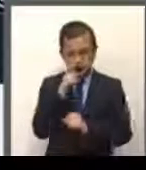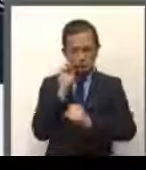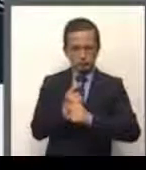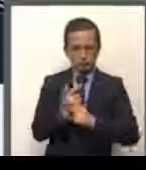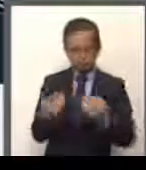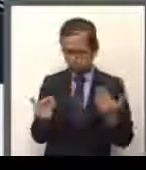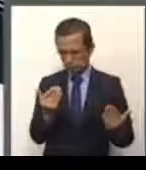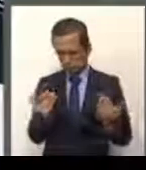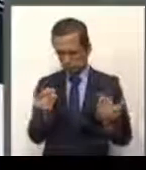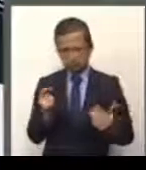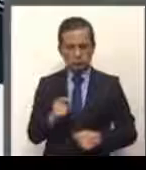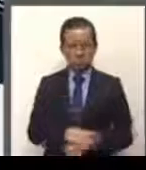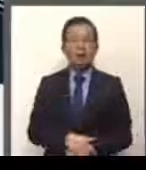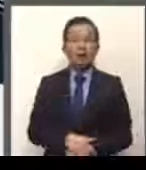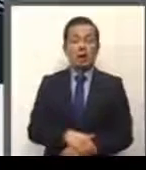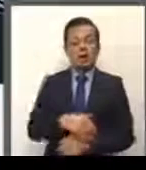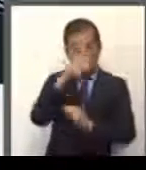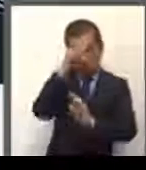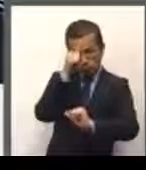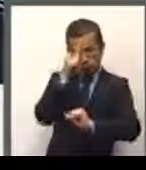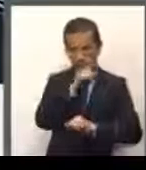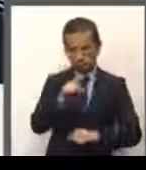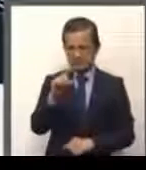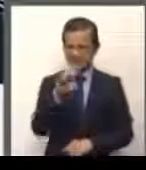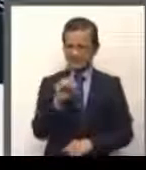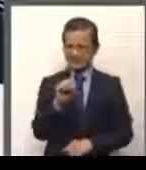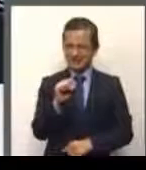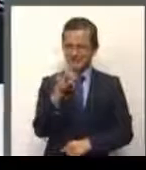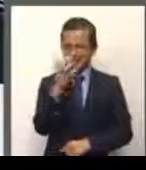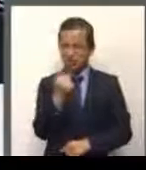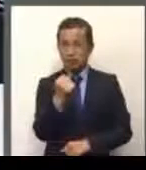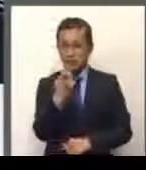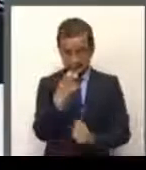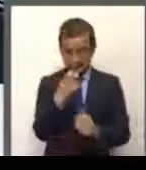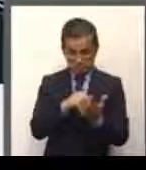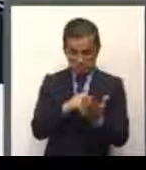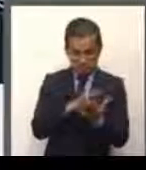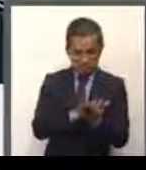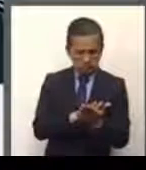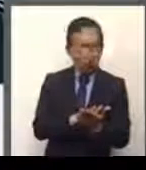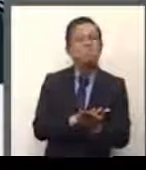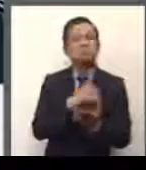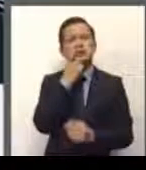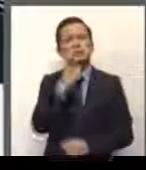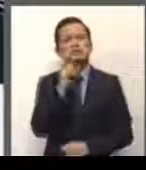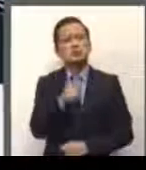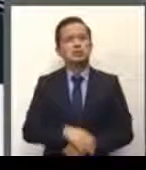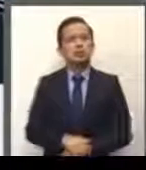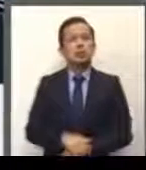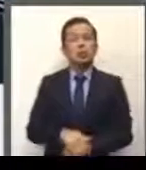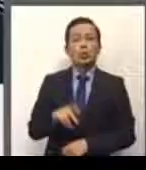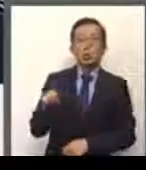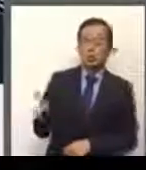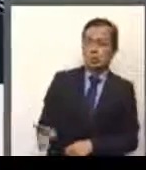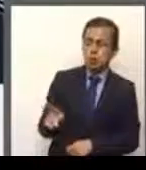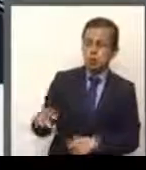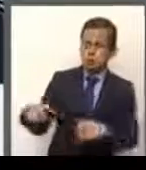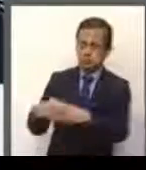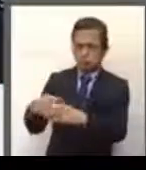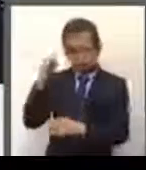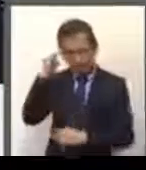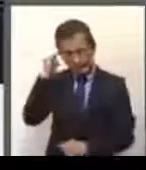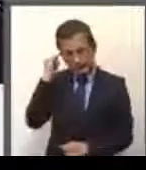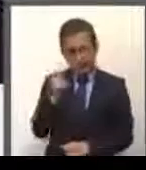que en el convenio 169 reconoce que los pueblos indígenas y tribales deberán